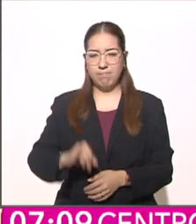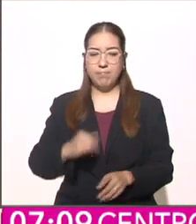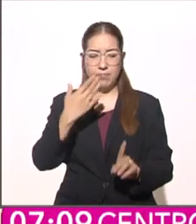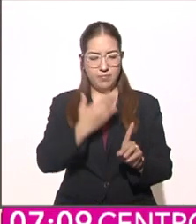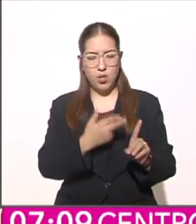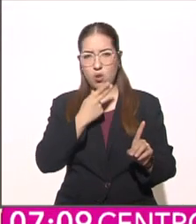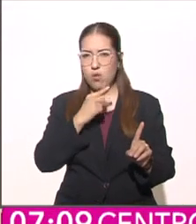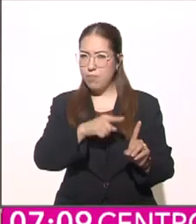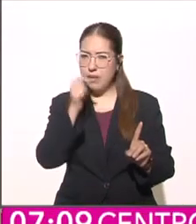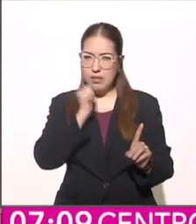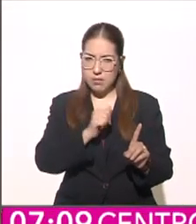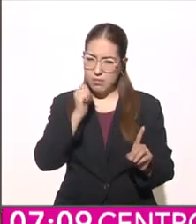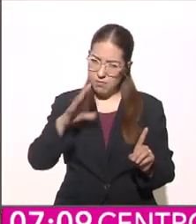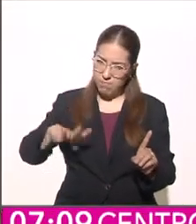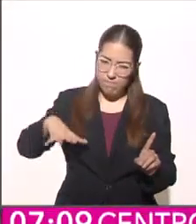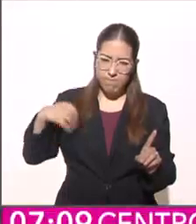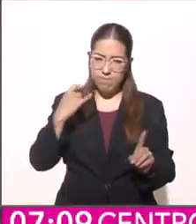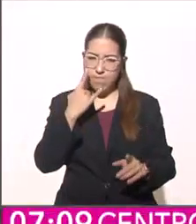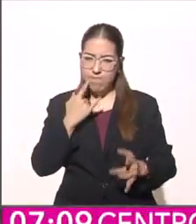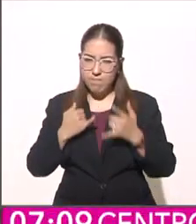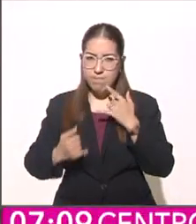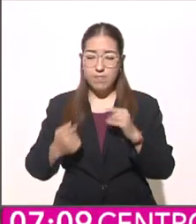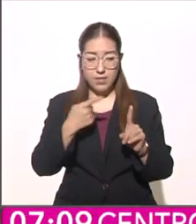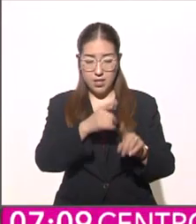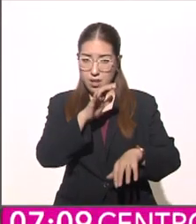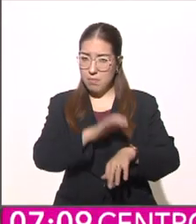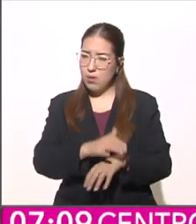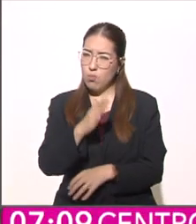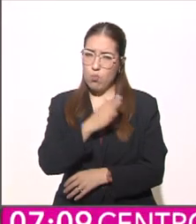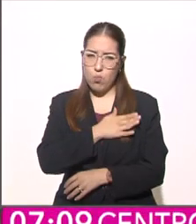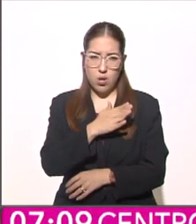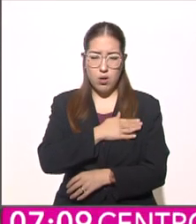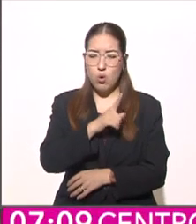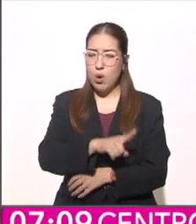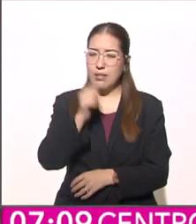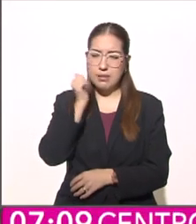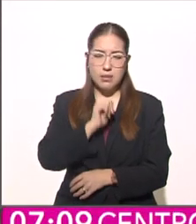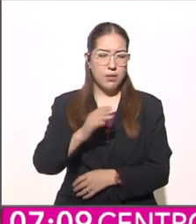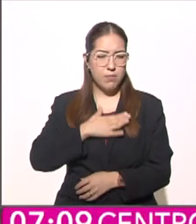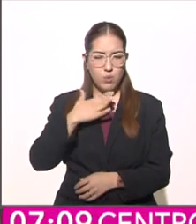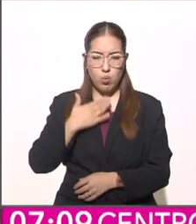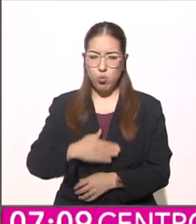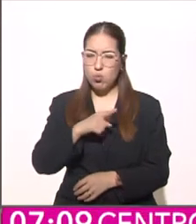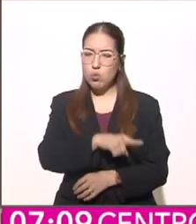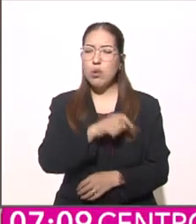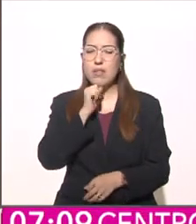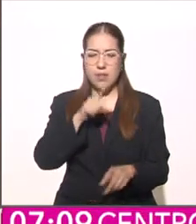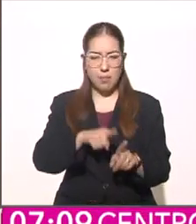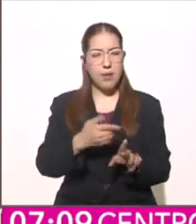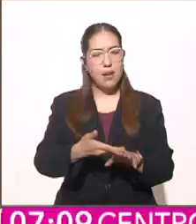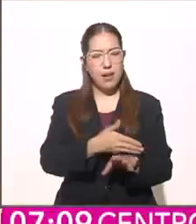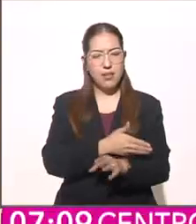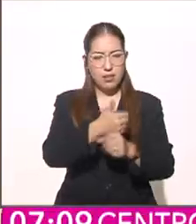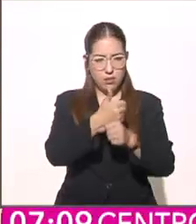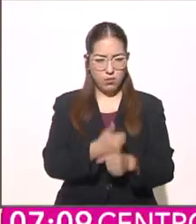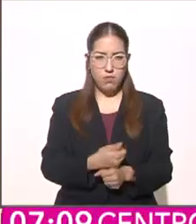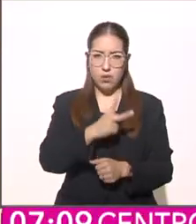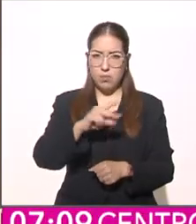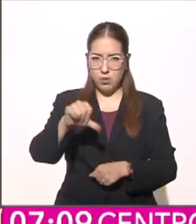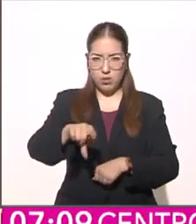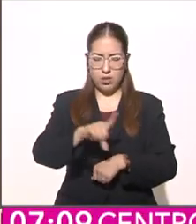peregrino esforzado, al amigo incomparable, al que fue justo, al que fue mártir, dedico esta